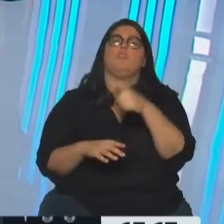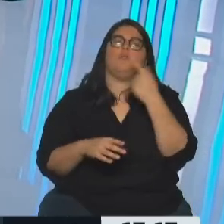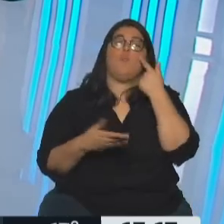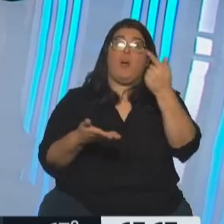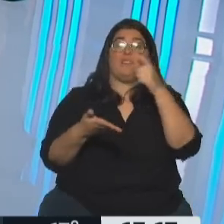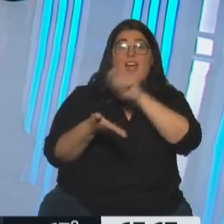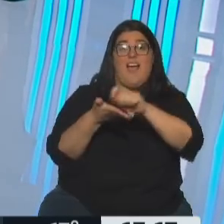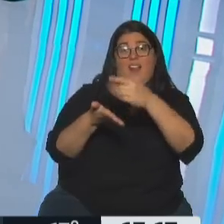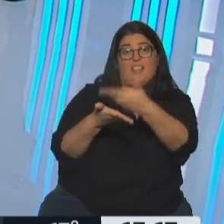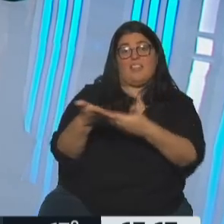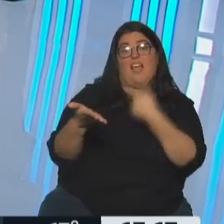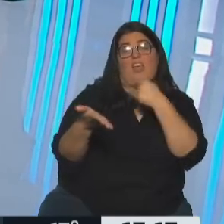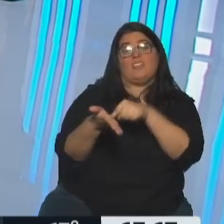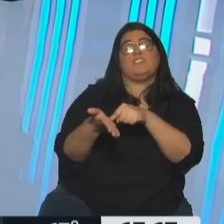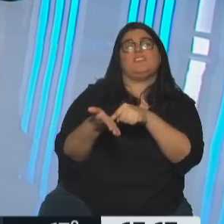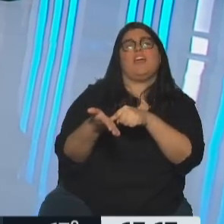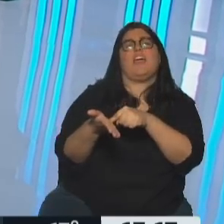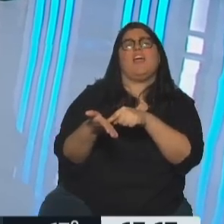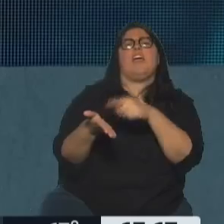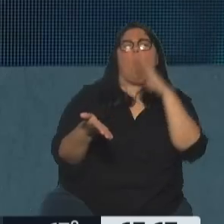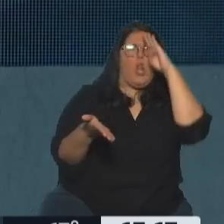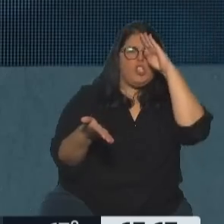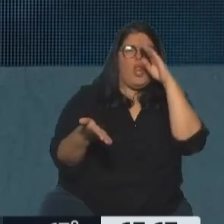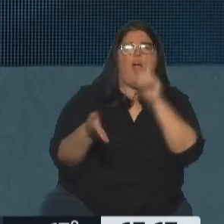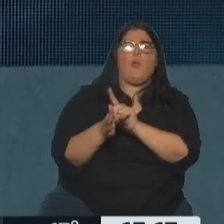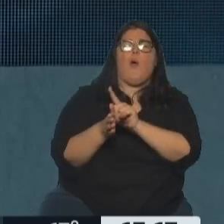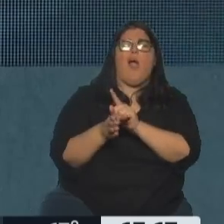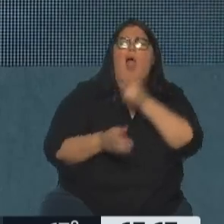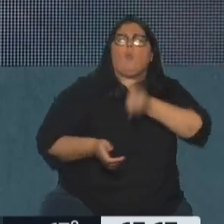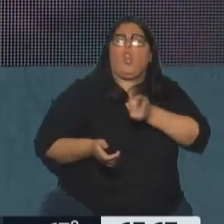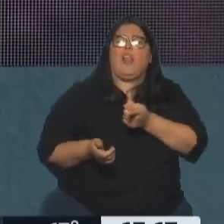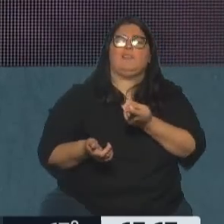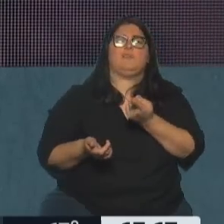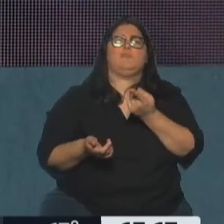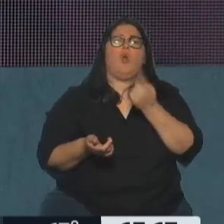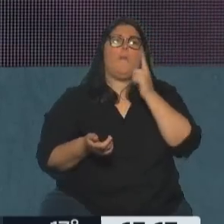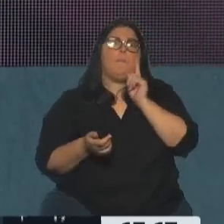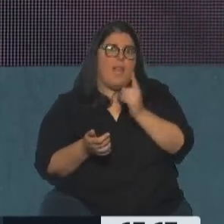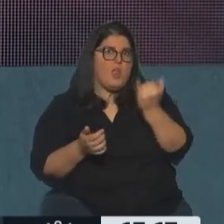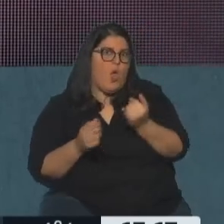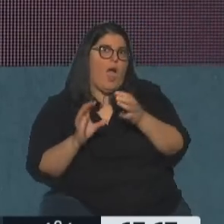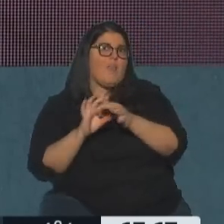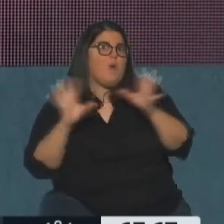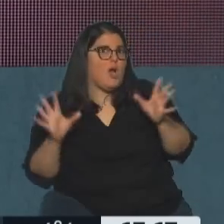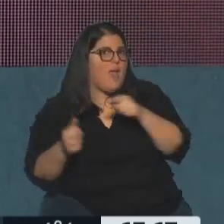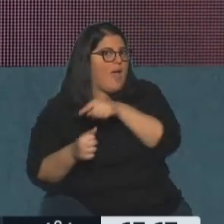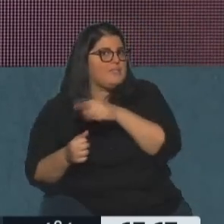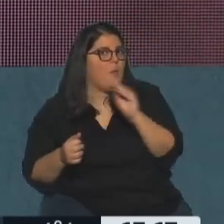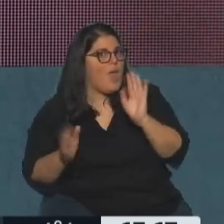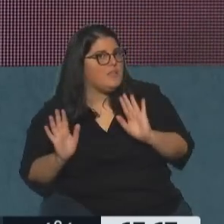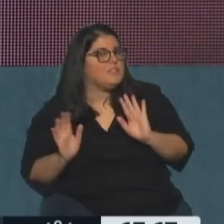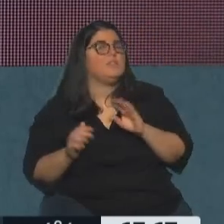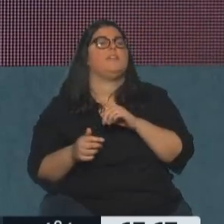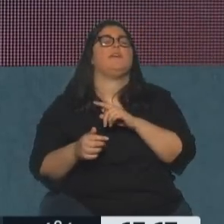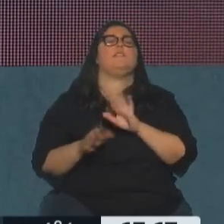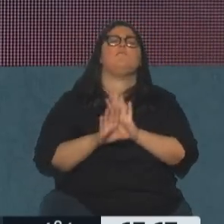de antidemocrática, de autoritarismo, de que está en riesgo la institución democrática en Brasil. Bueno, y no estamos hablando